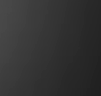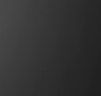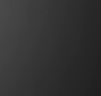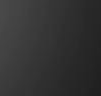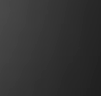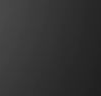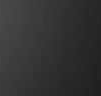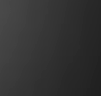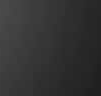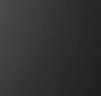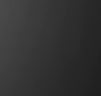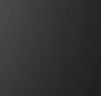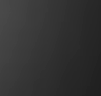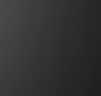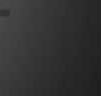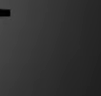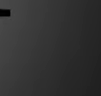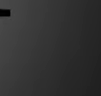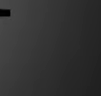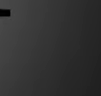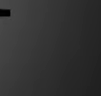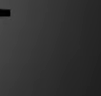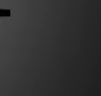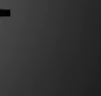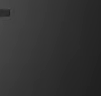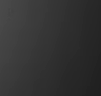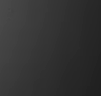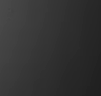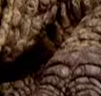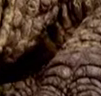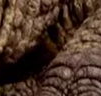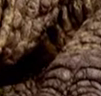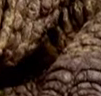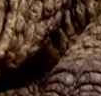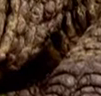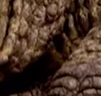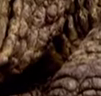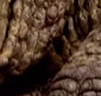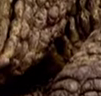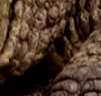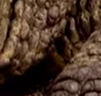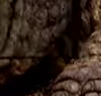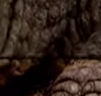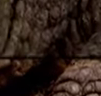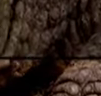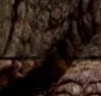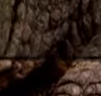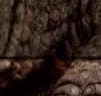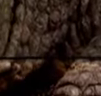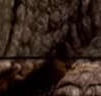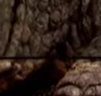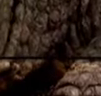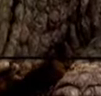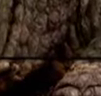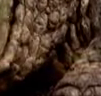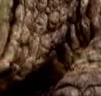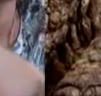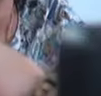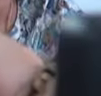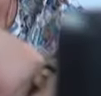La Universidad Nacional y el CINART S.A. presentan Una Mirada